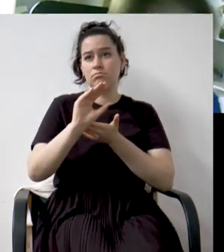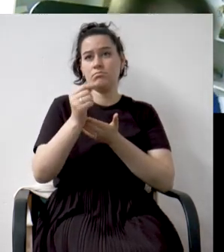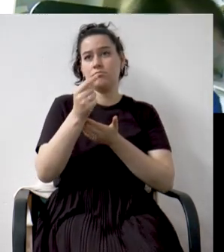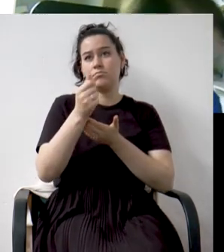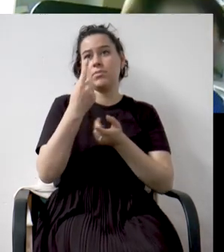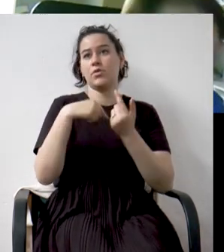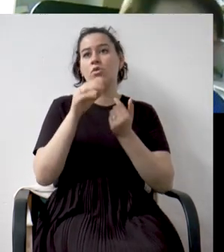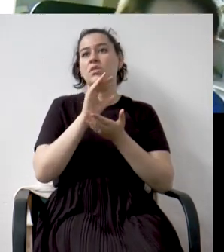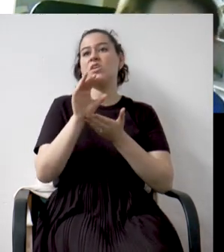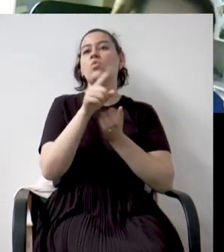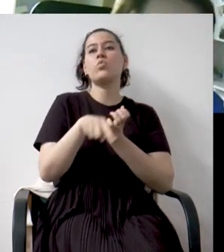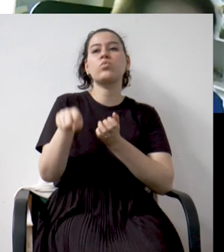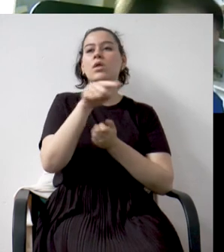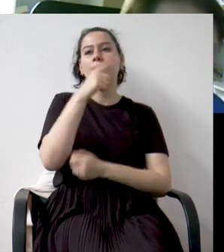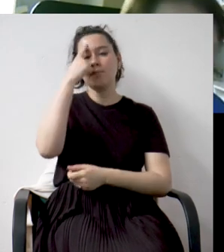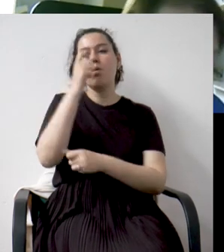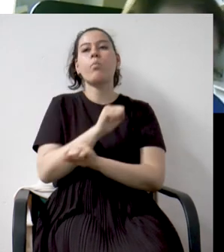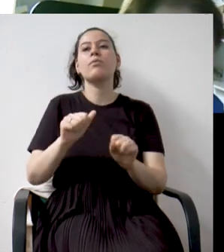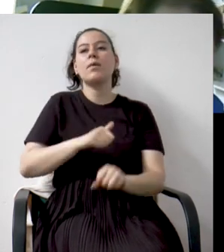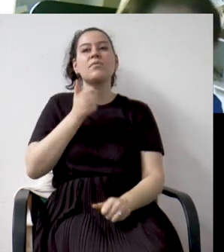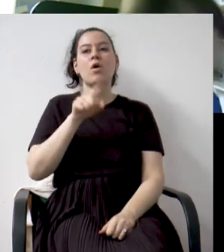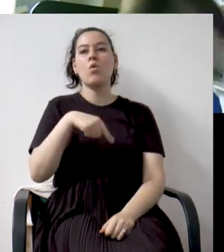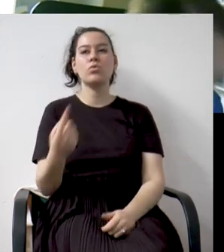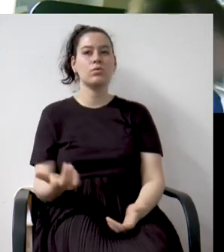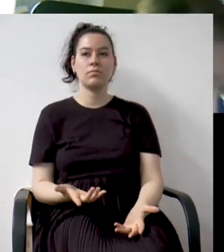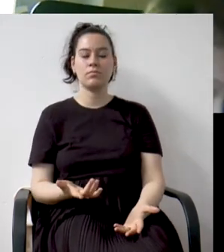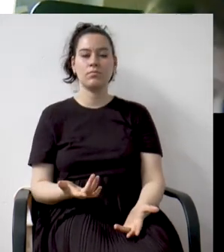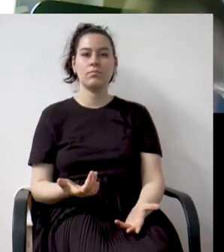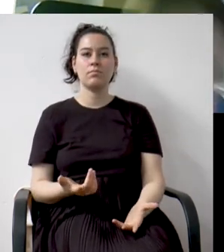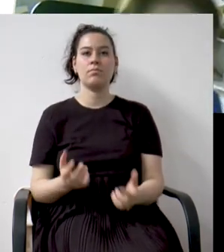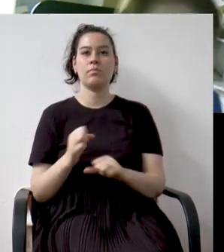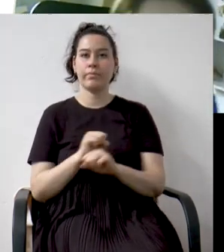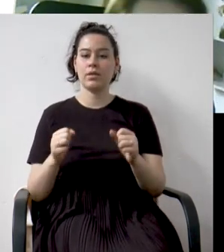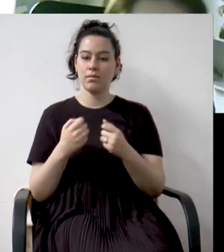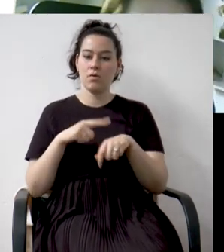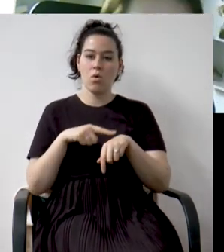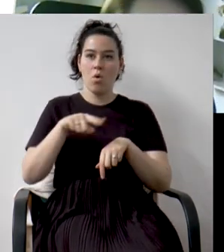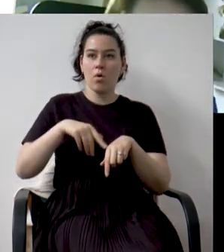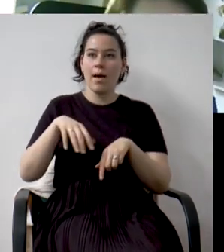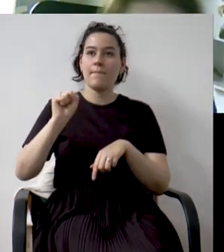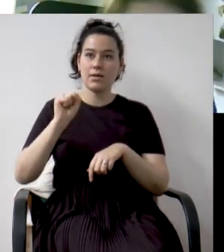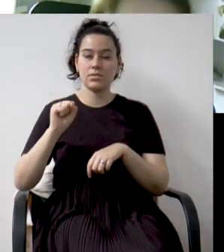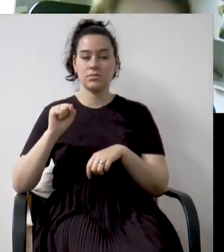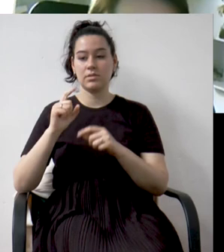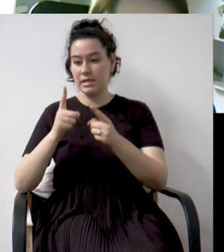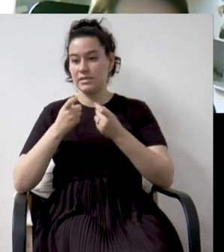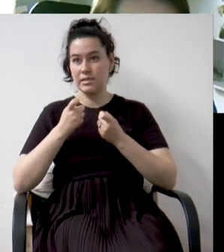Ahora, con ese dinero ustedes qué pueden hacer? Con ese dinero pueden reforzar cargas horarias de lo que sí necesitan,